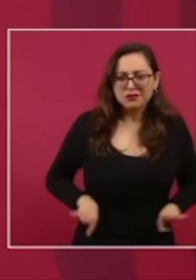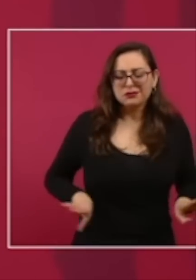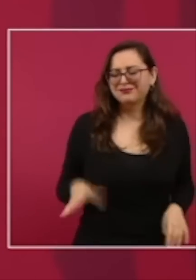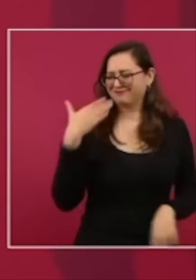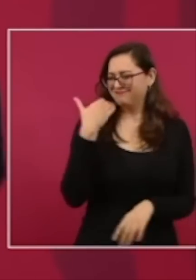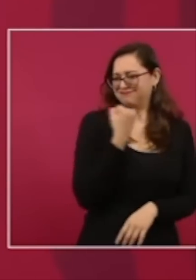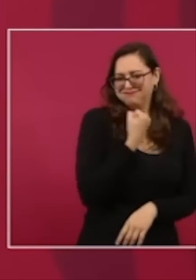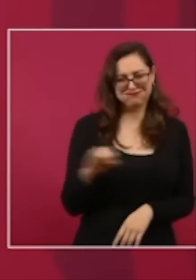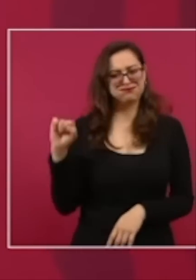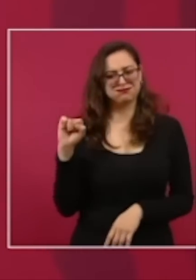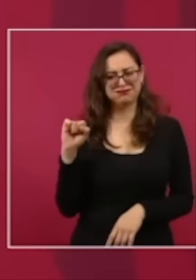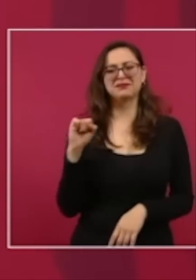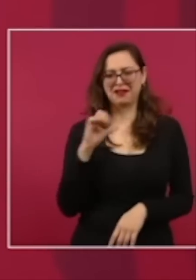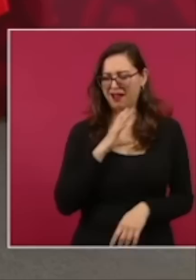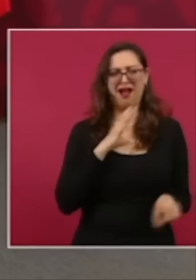Por ejemplo,